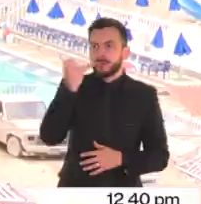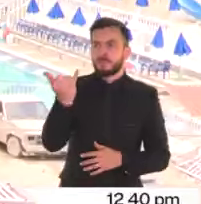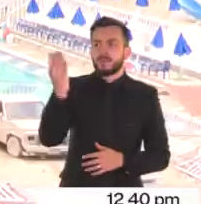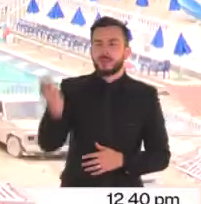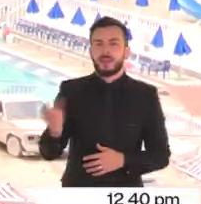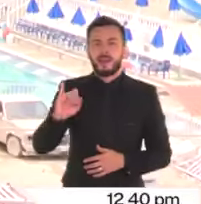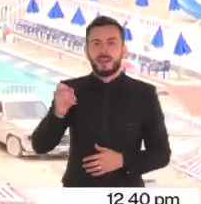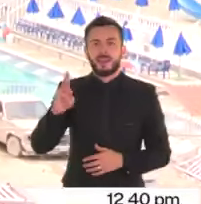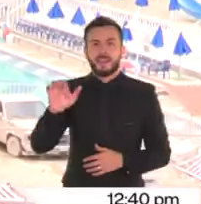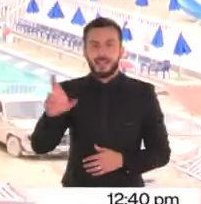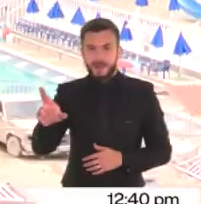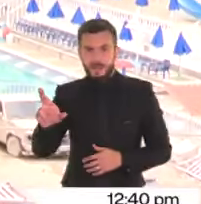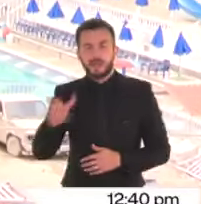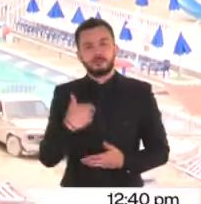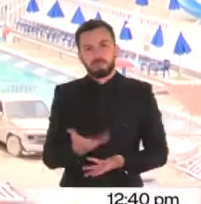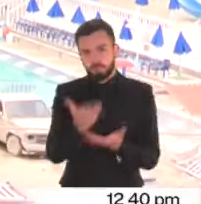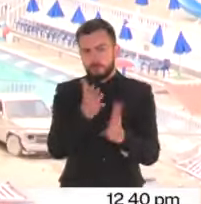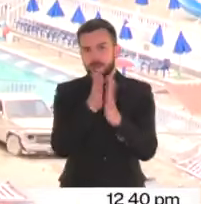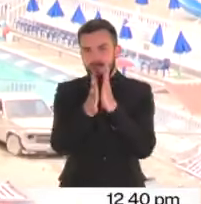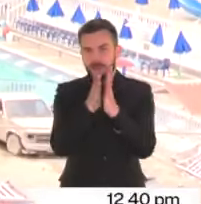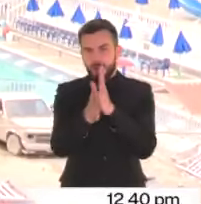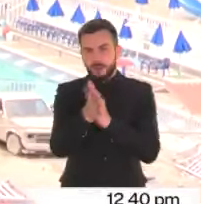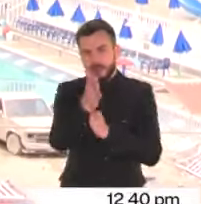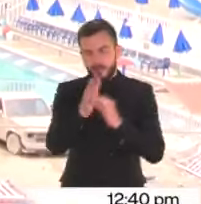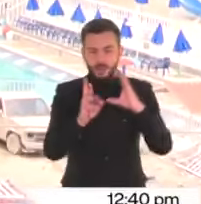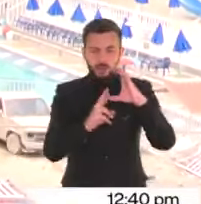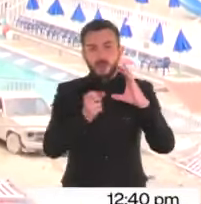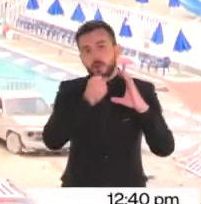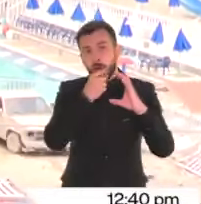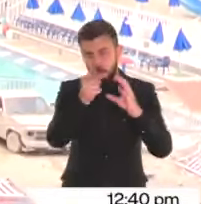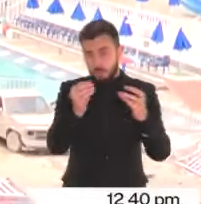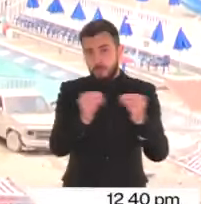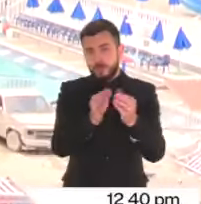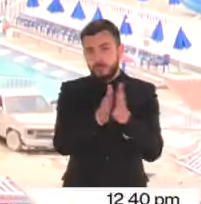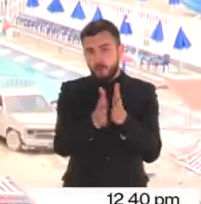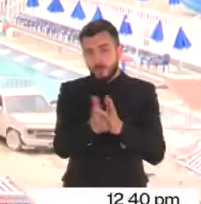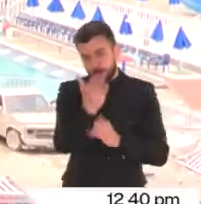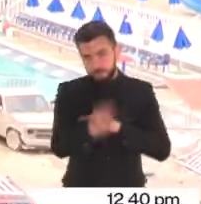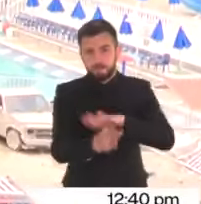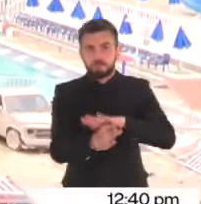Yorman Leal para Noticias RCN. Joana, usted tiene más información en A Lo Que Vinimos.